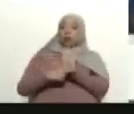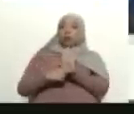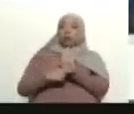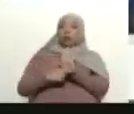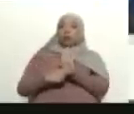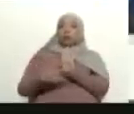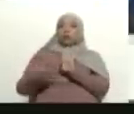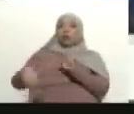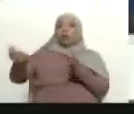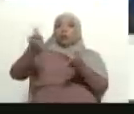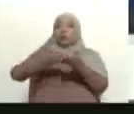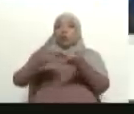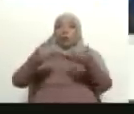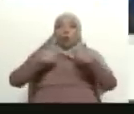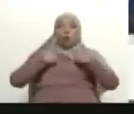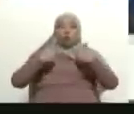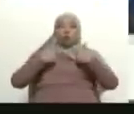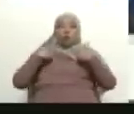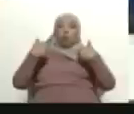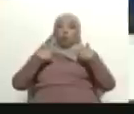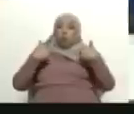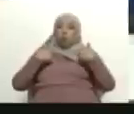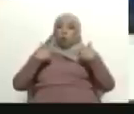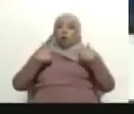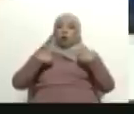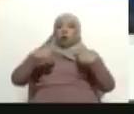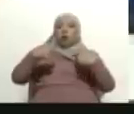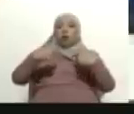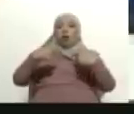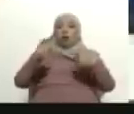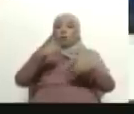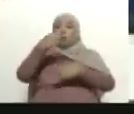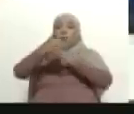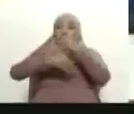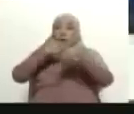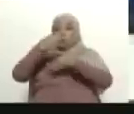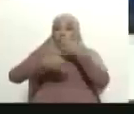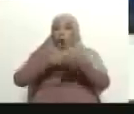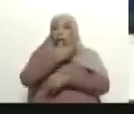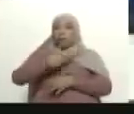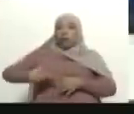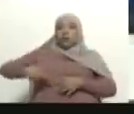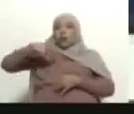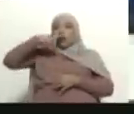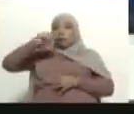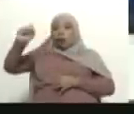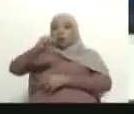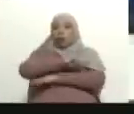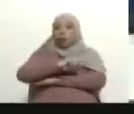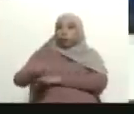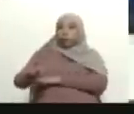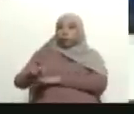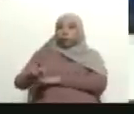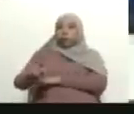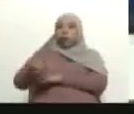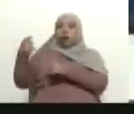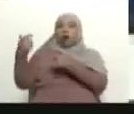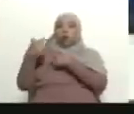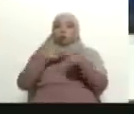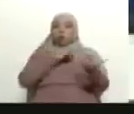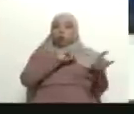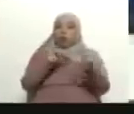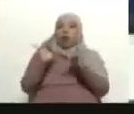Hemos redoblado los esfuerzos por instrucciones precisas de nuestro presidente Nicolás Maduro Moro para el combate